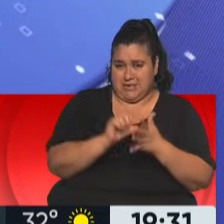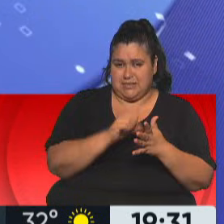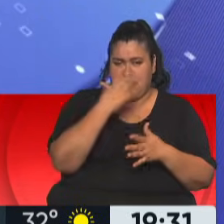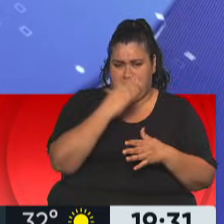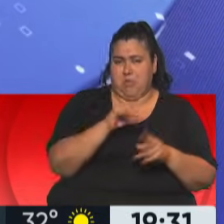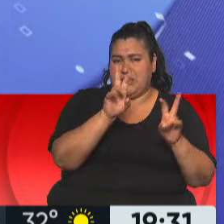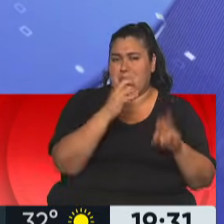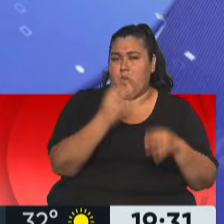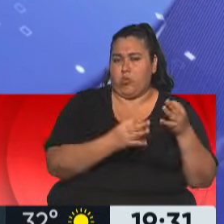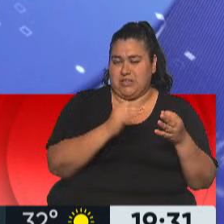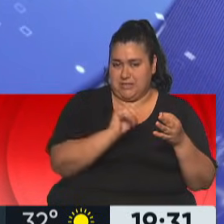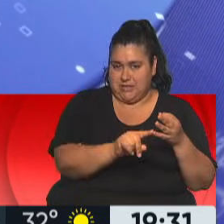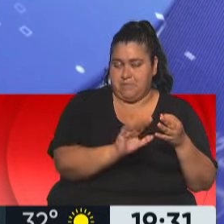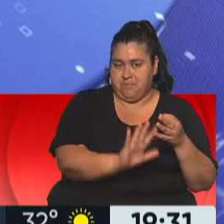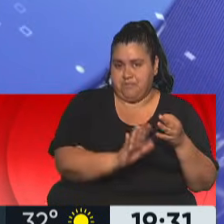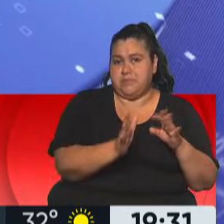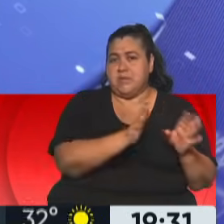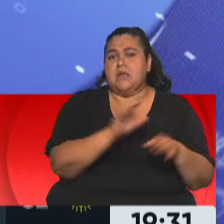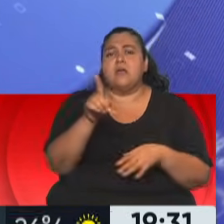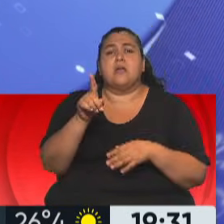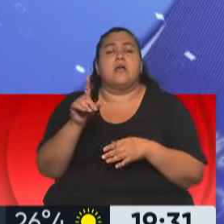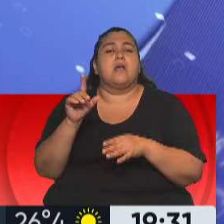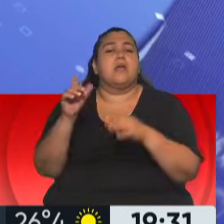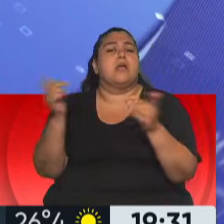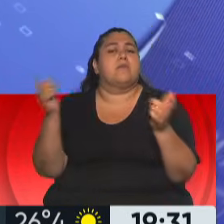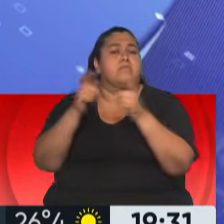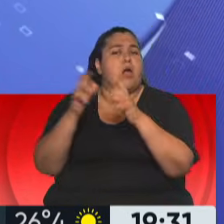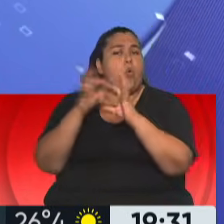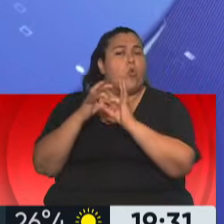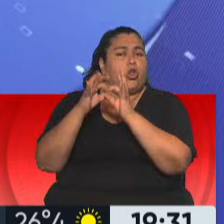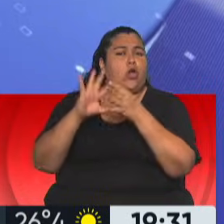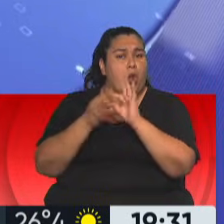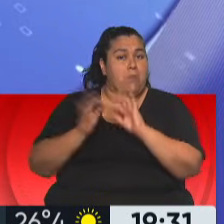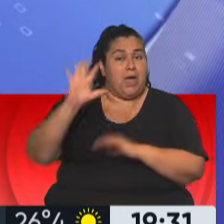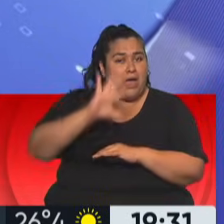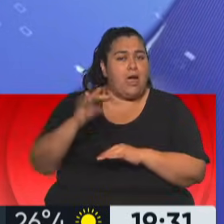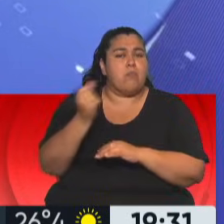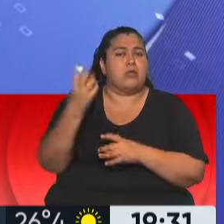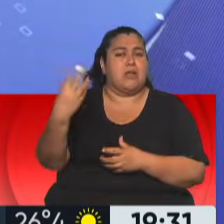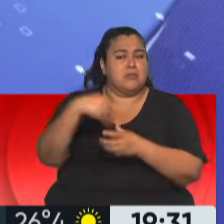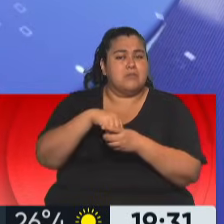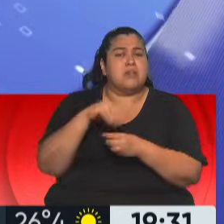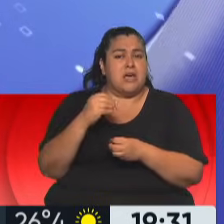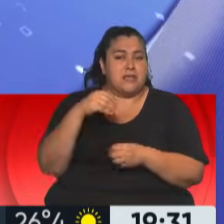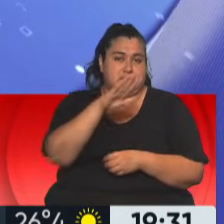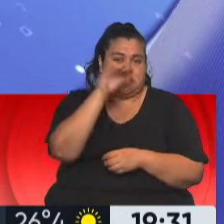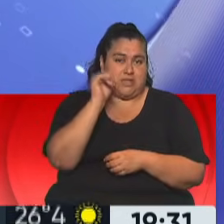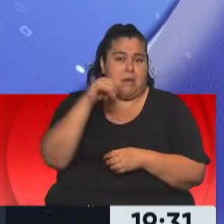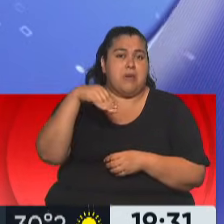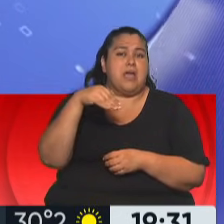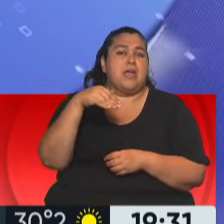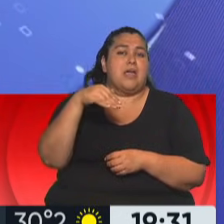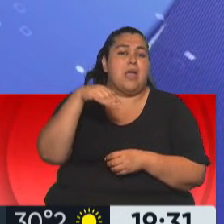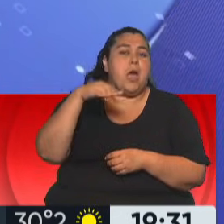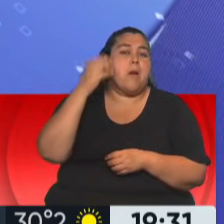judicial, es importante que se reunió también hoy la Unión Europea y pidió que sean tenidos en cuenta González